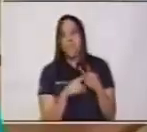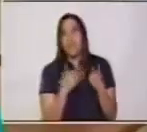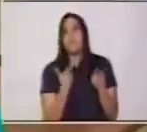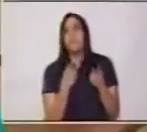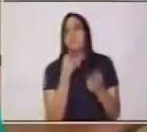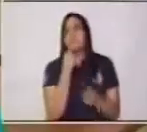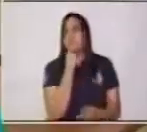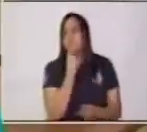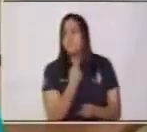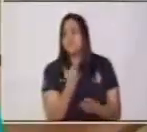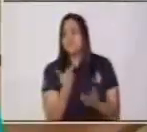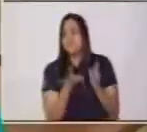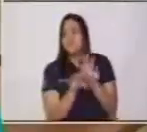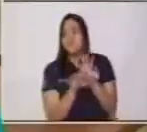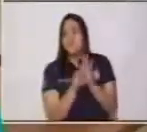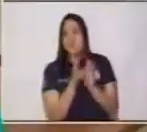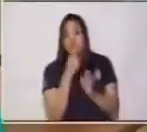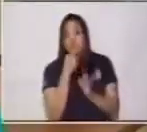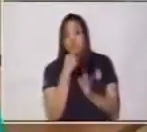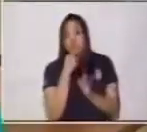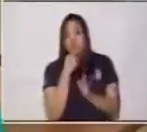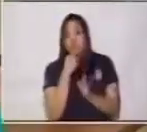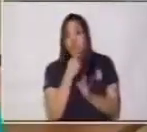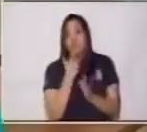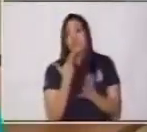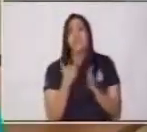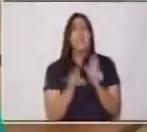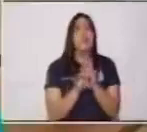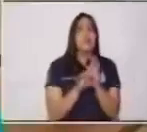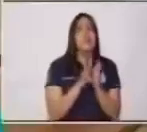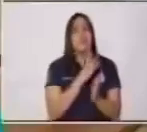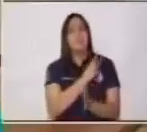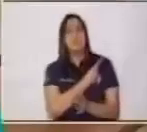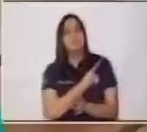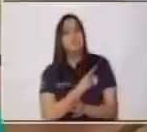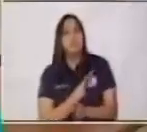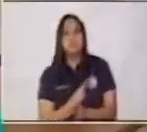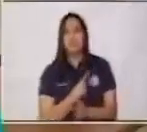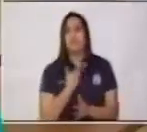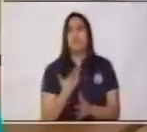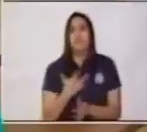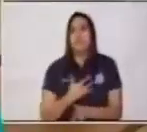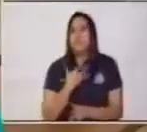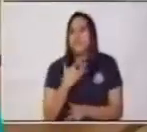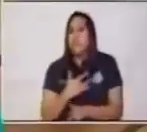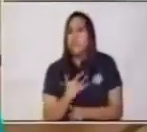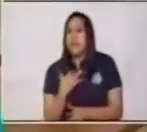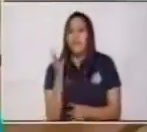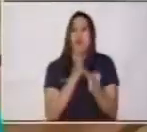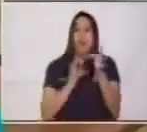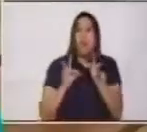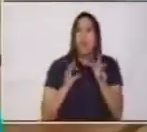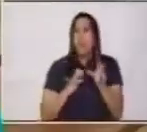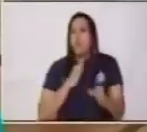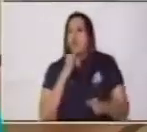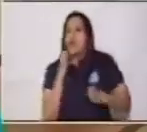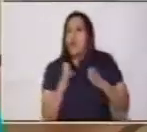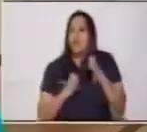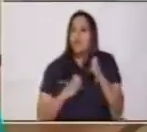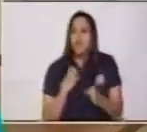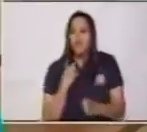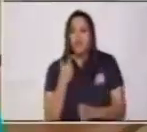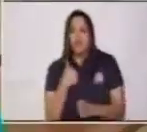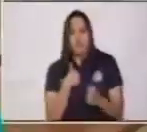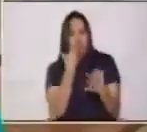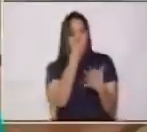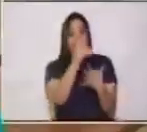Podríamos decir que nos está diciendo que se deprimió mucho, es decir, es un estado o una emoción. Por lo tanto, nos está